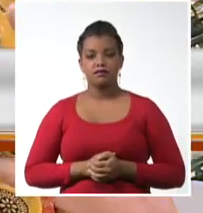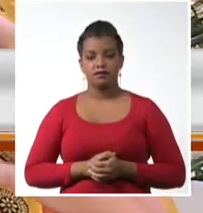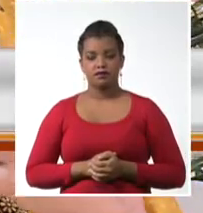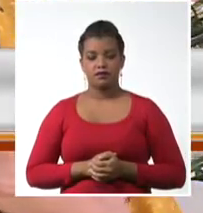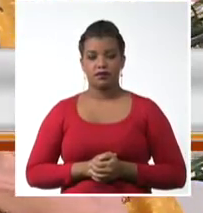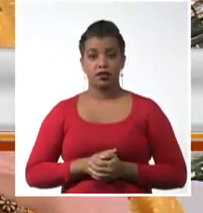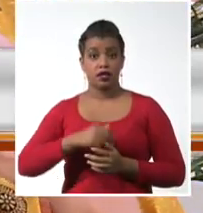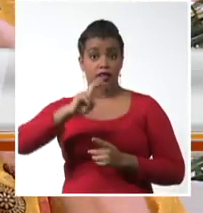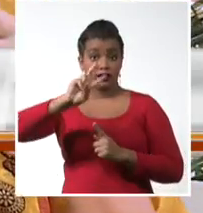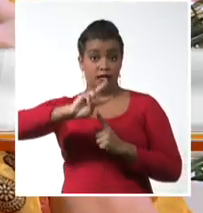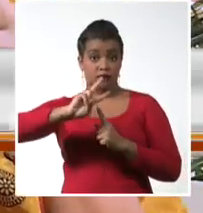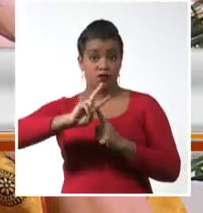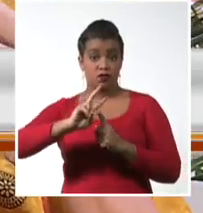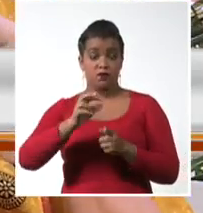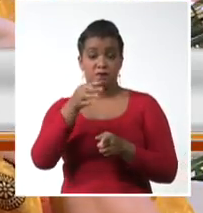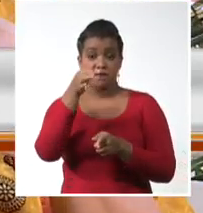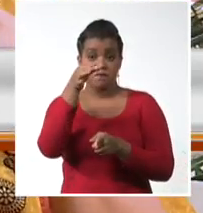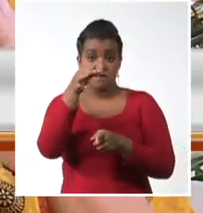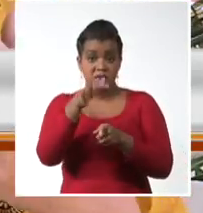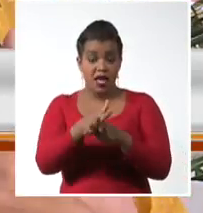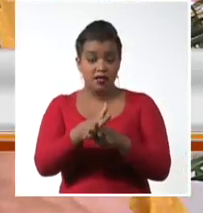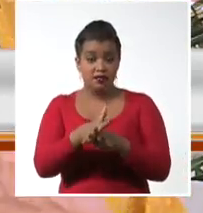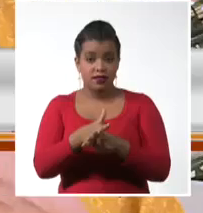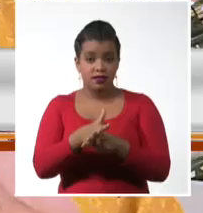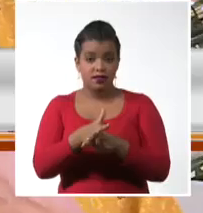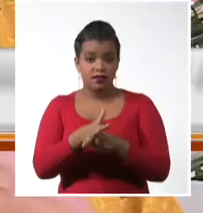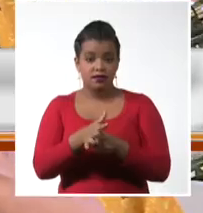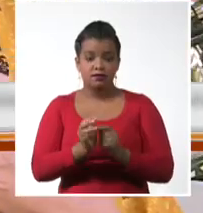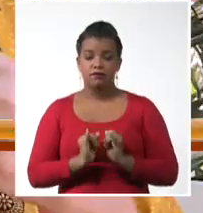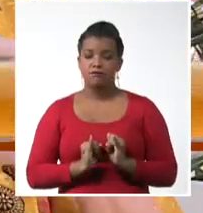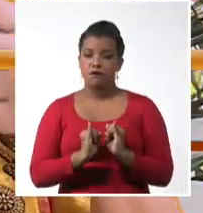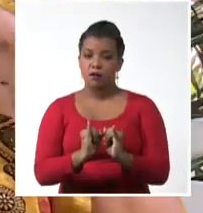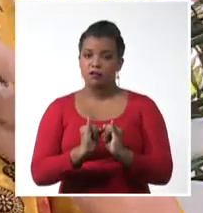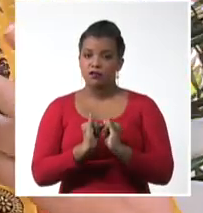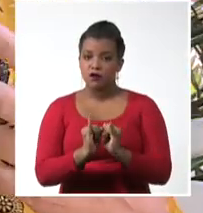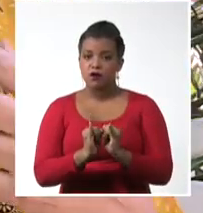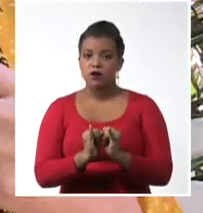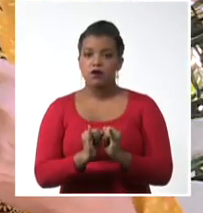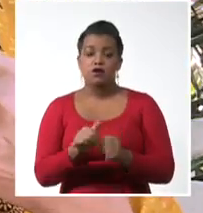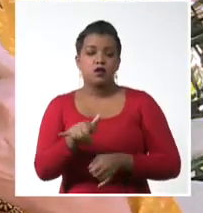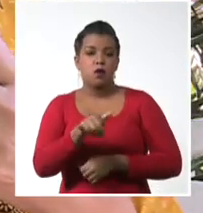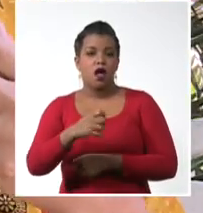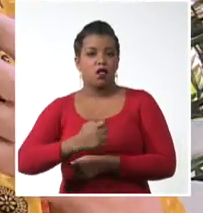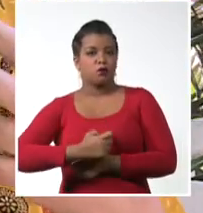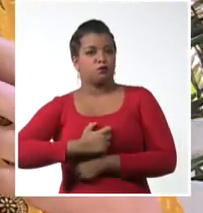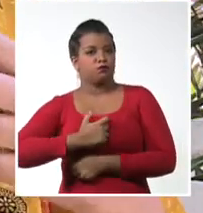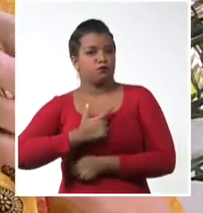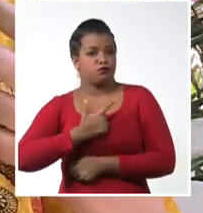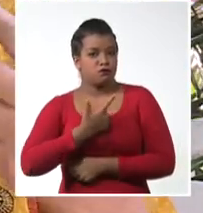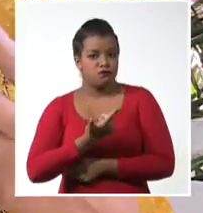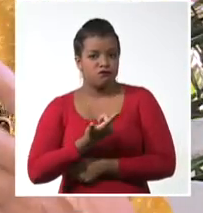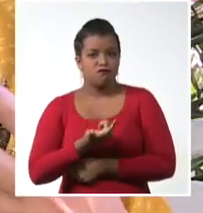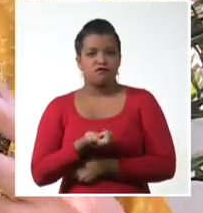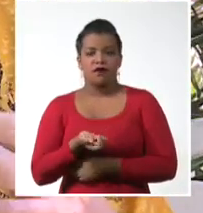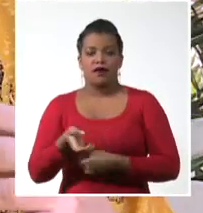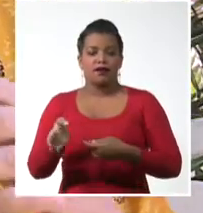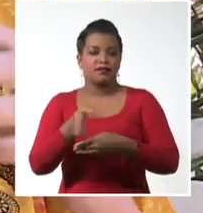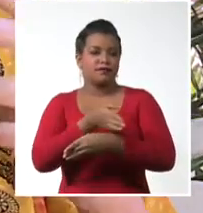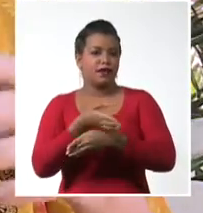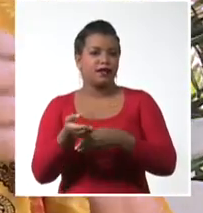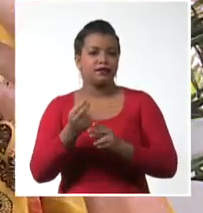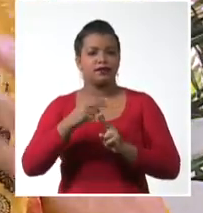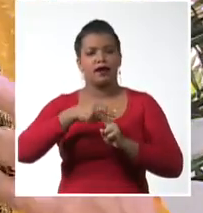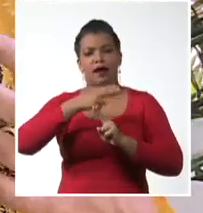empezó a pasar a partir de los programas informativos, pero también de los programas culturales, en el sentido, los programas incluso